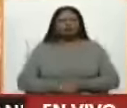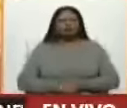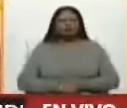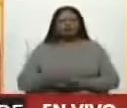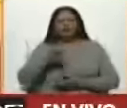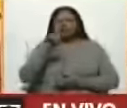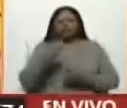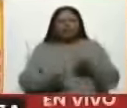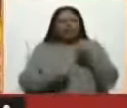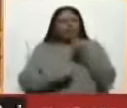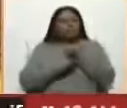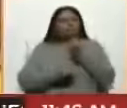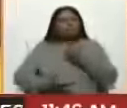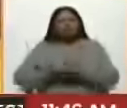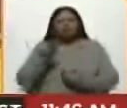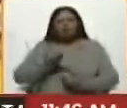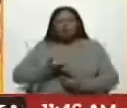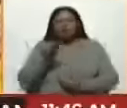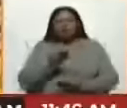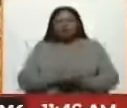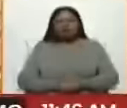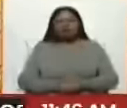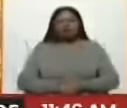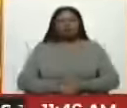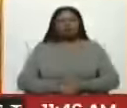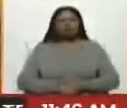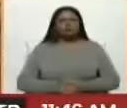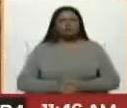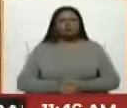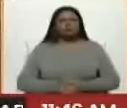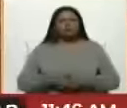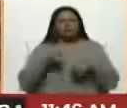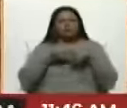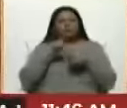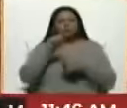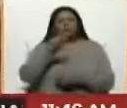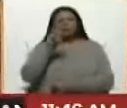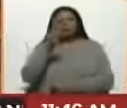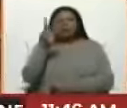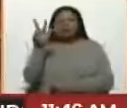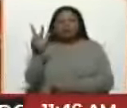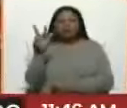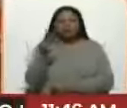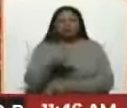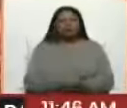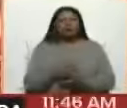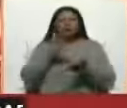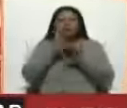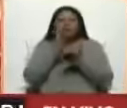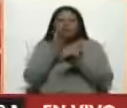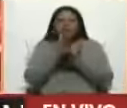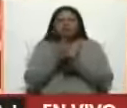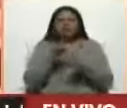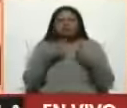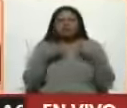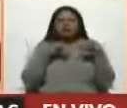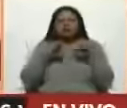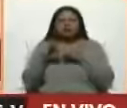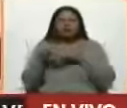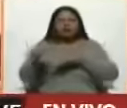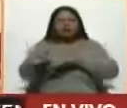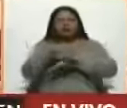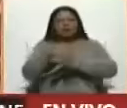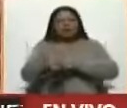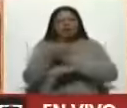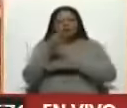Eso es fundamental. No una vez, perdóneme que se los diga, ni dos veces ni tres veces. Si vive en la misma calle, vaya y lo